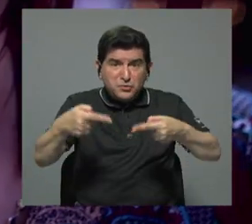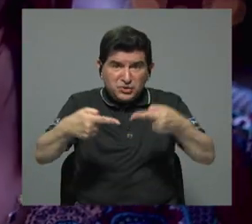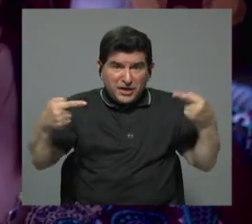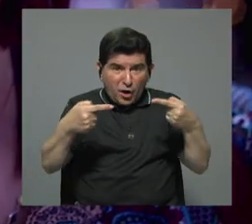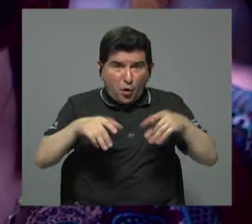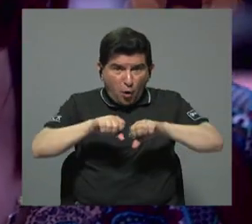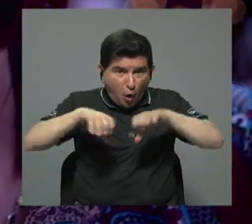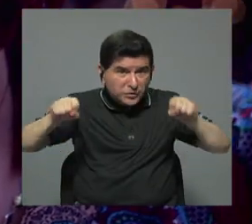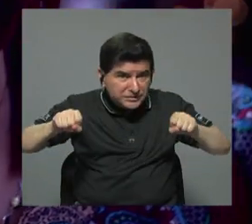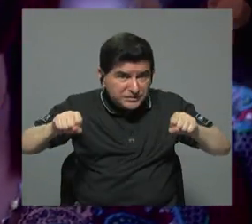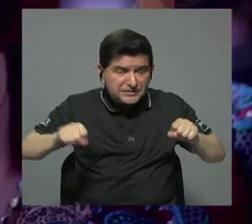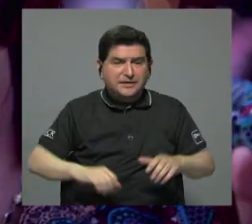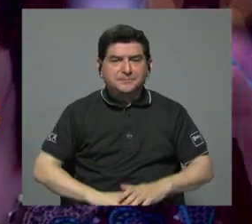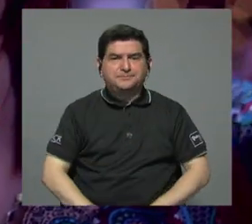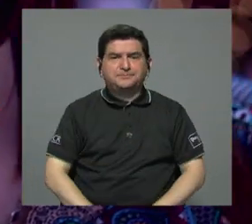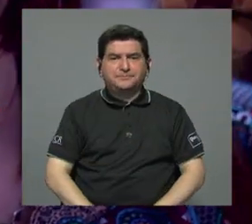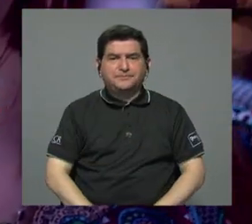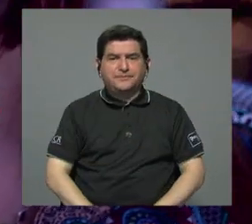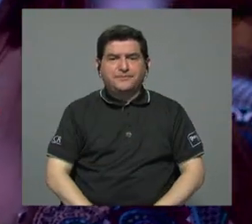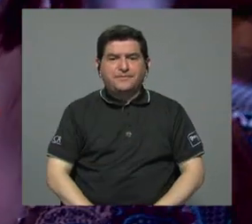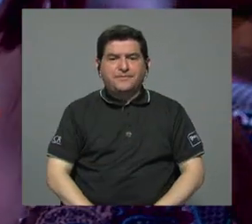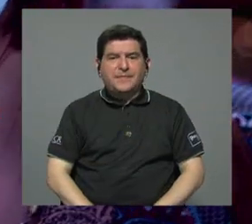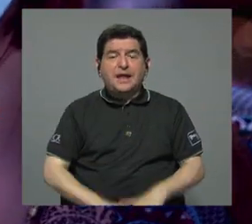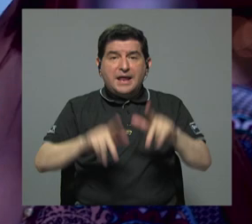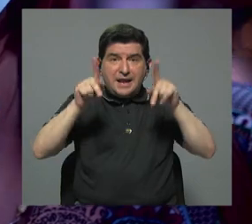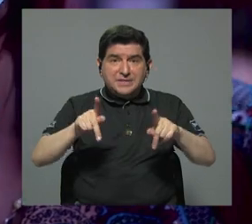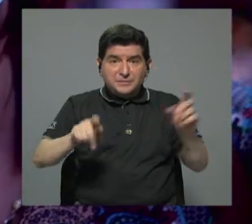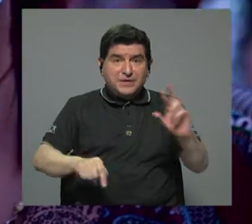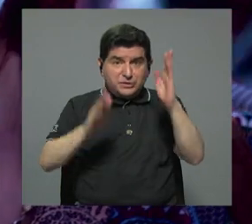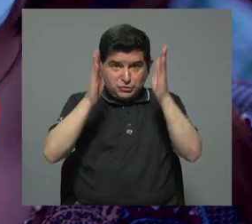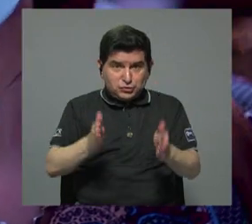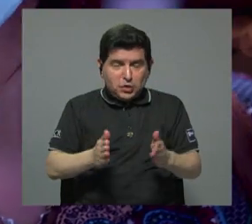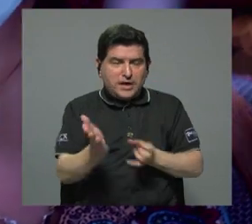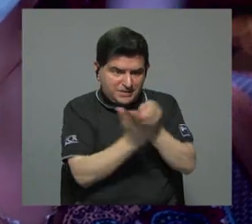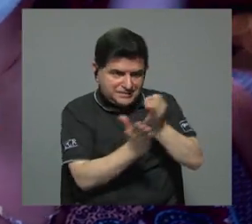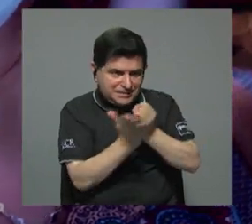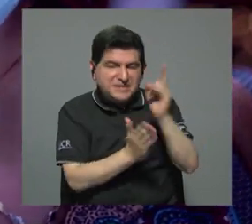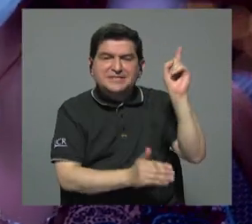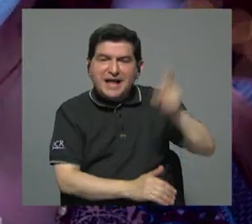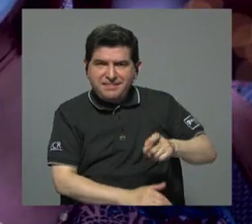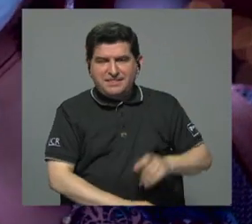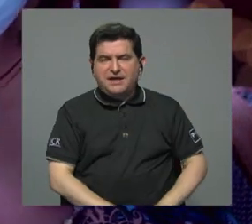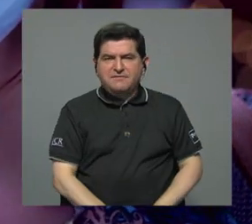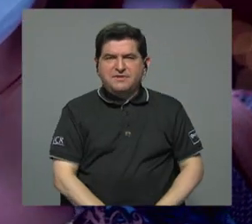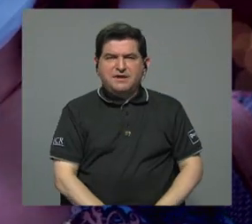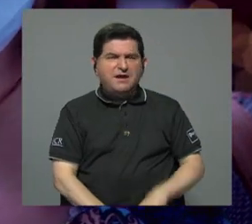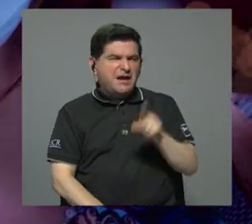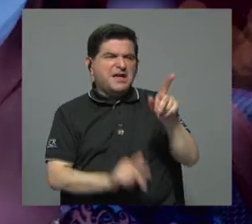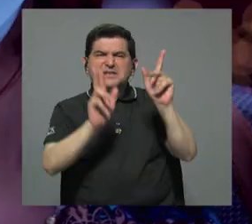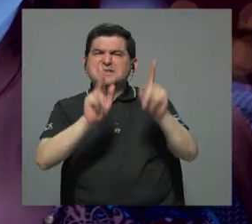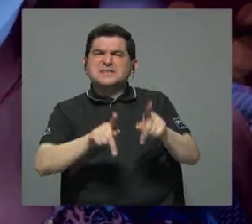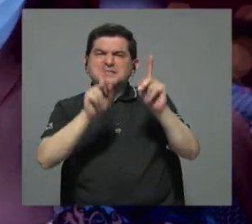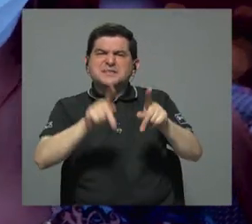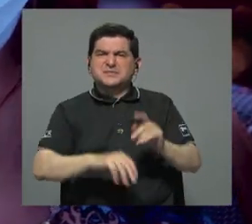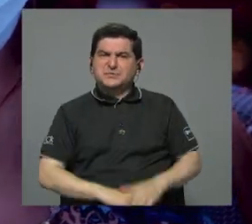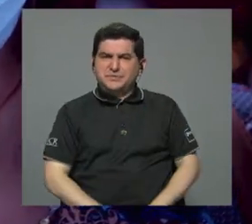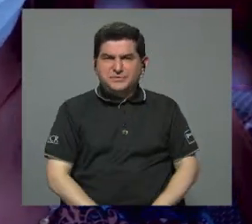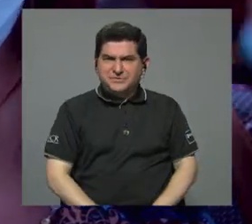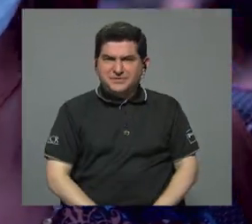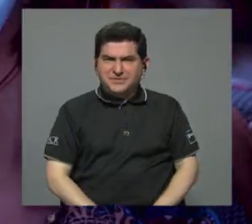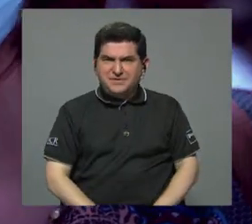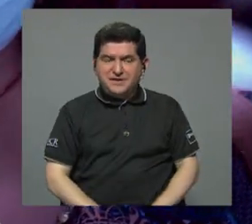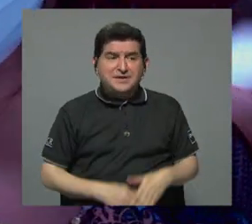en este más que todos los costarricenses investigar quienes sólo las personas a los que